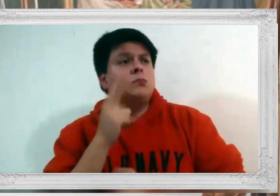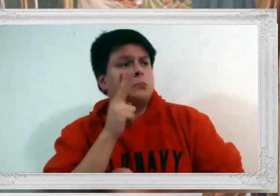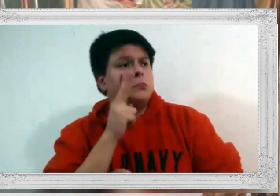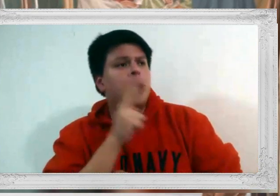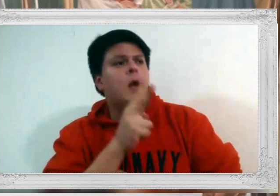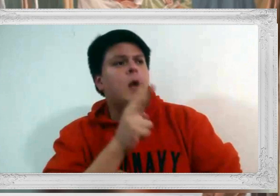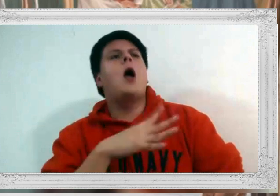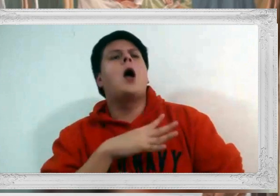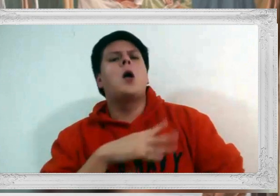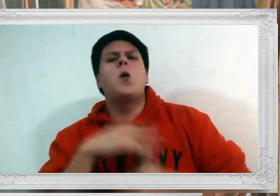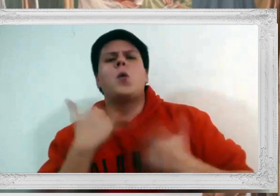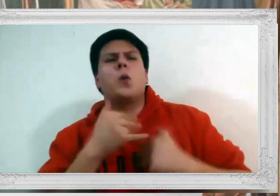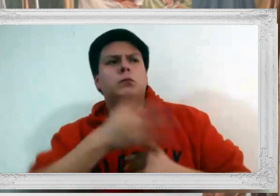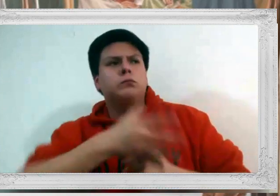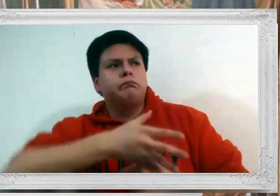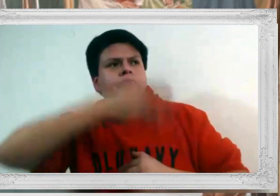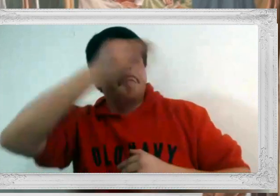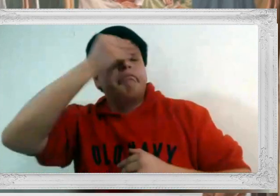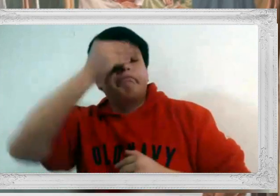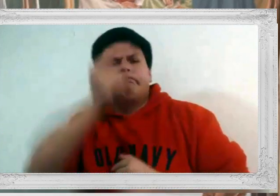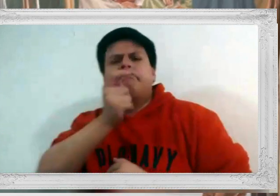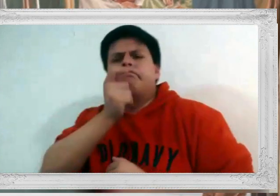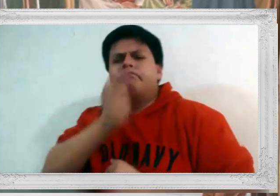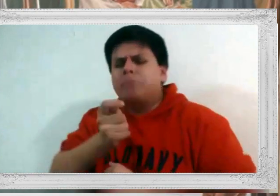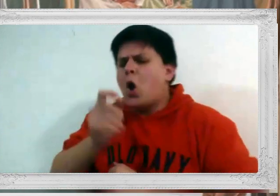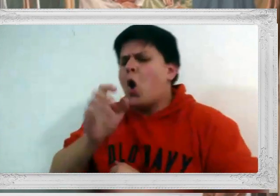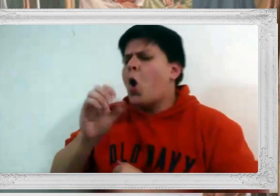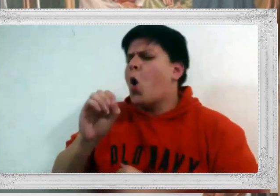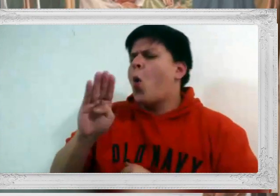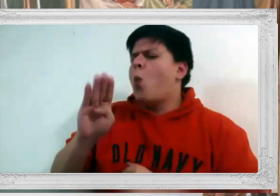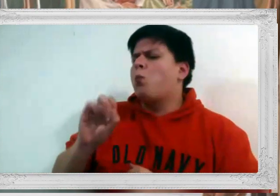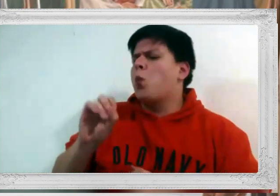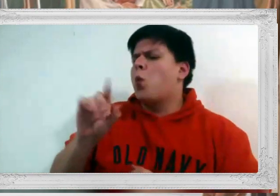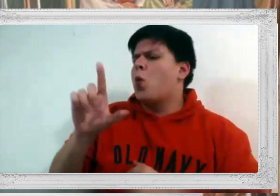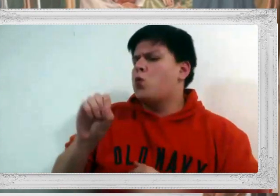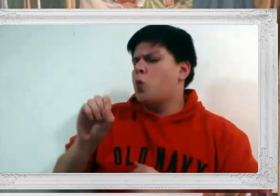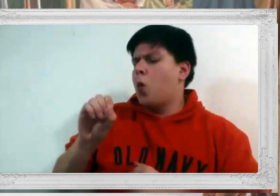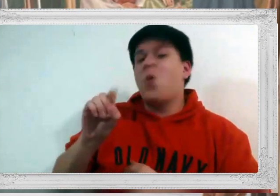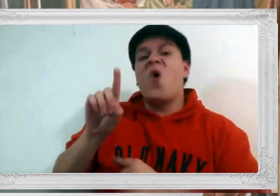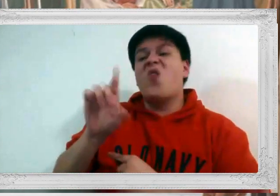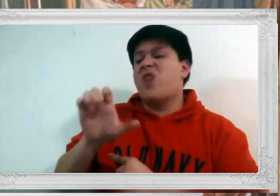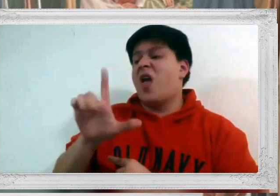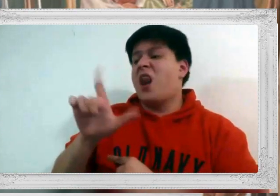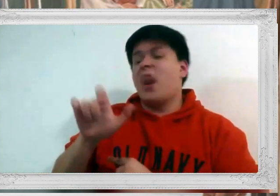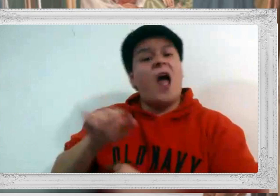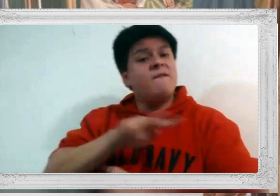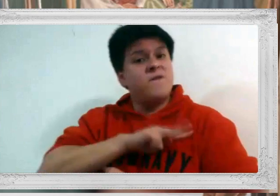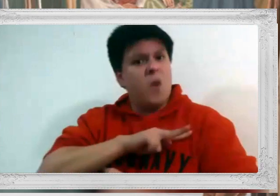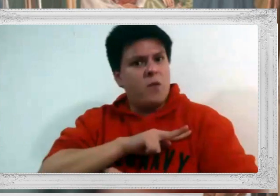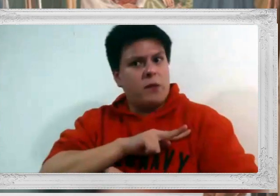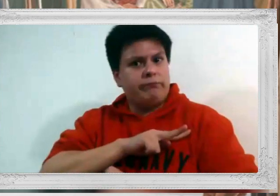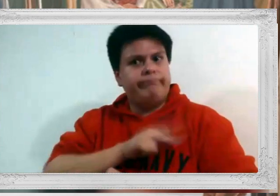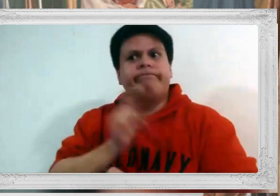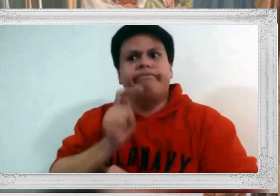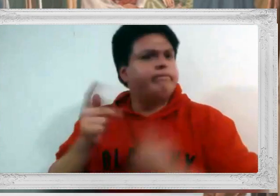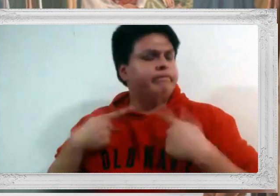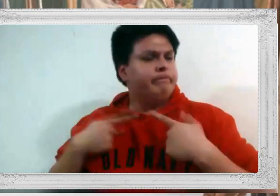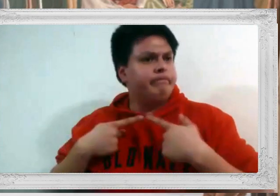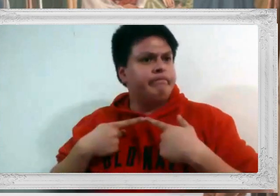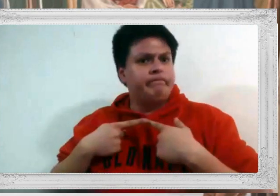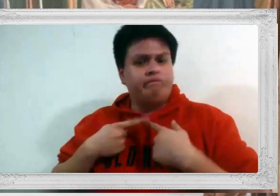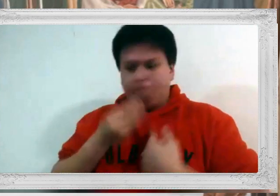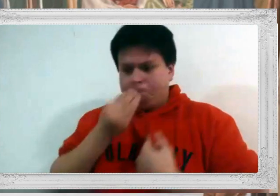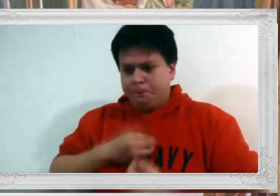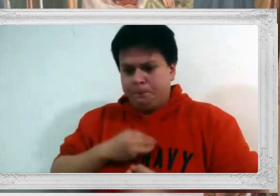proverbial, el óbolo de la viuda, que es sinónimo de la generosidad de quien da sin reservas lo poco